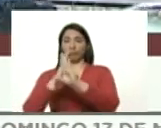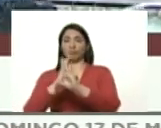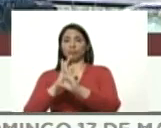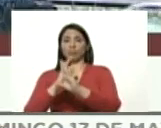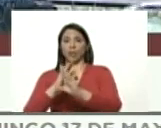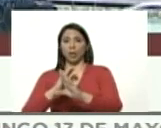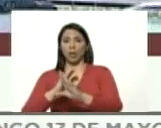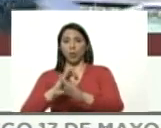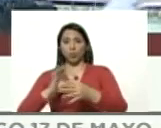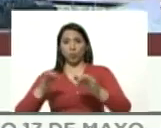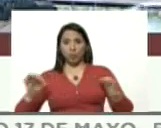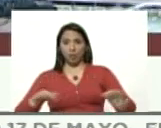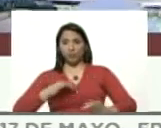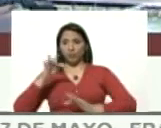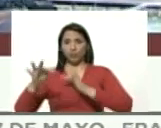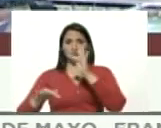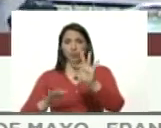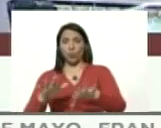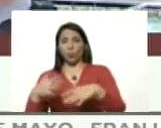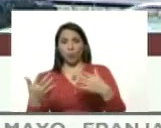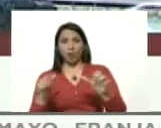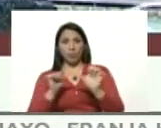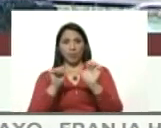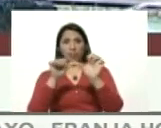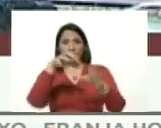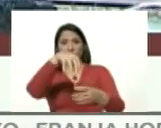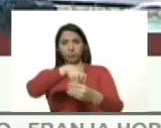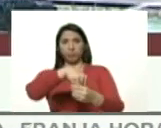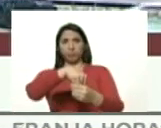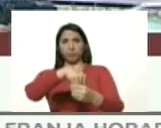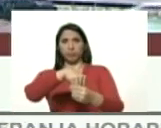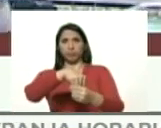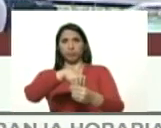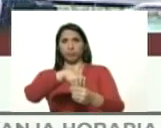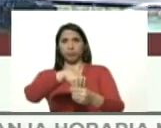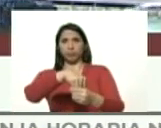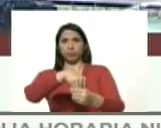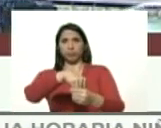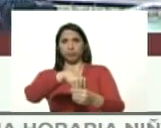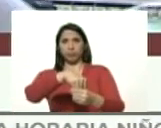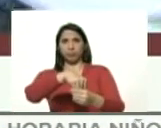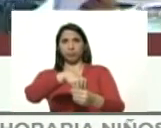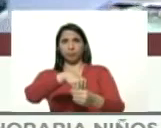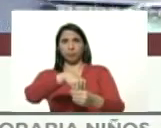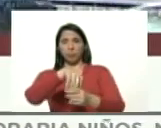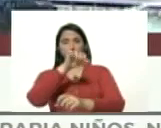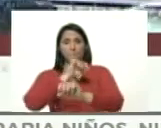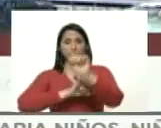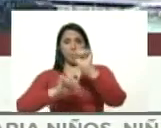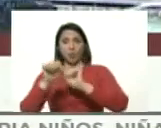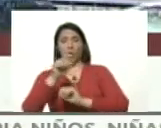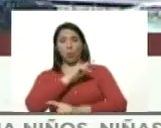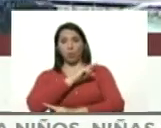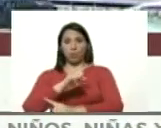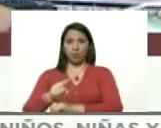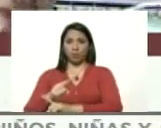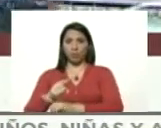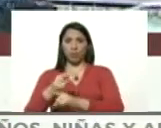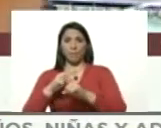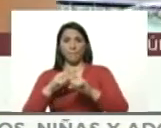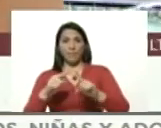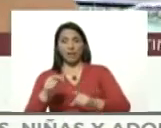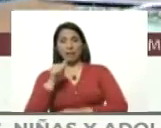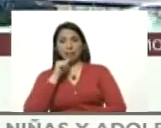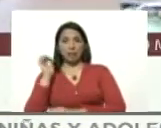de contagio mientras se mantenga esta cuarentena preventiva obligatoria para quienes